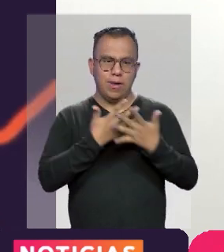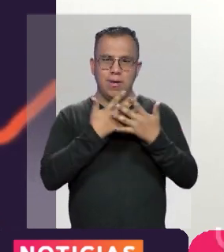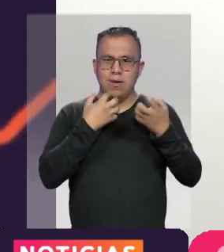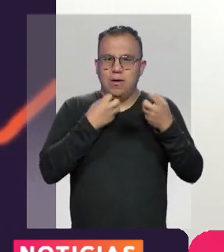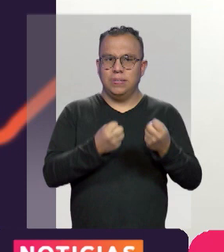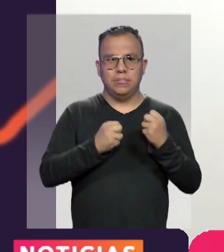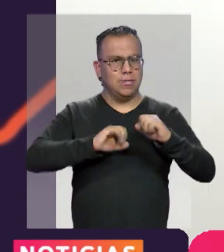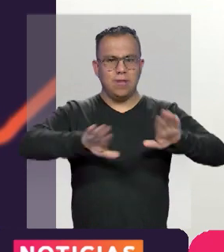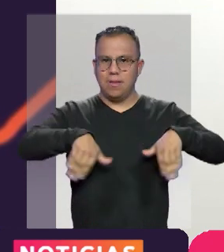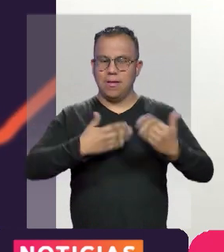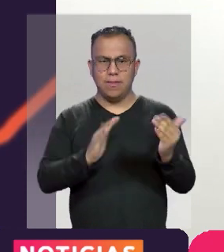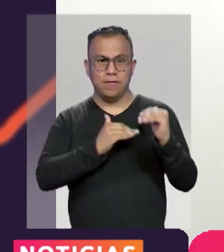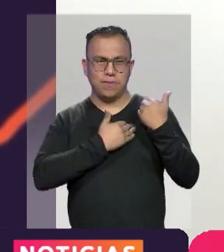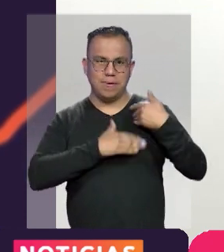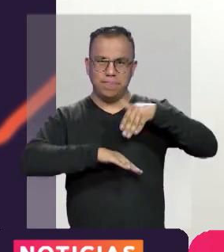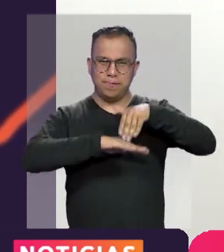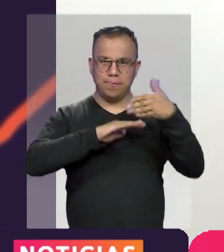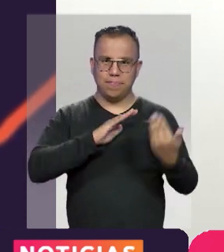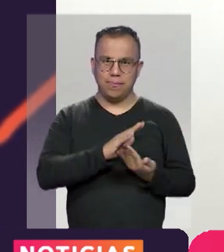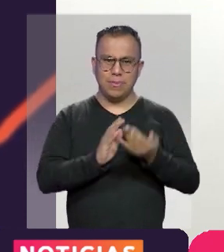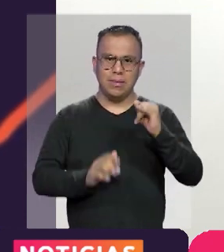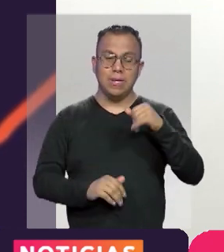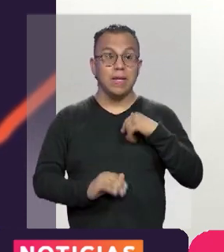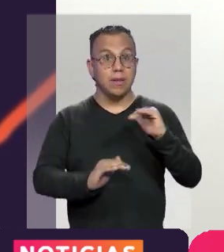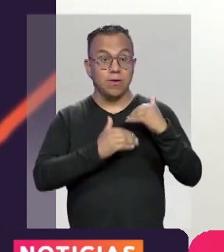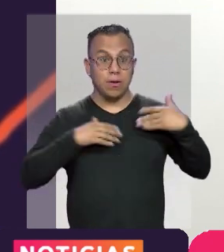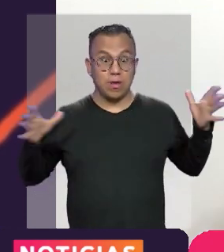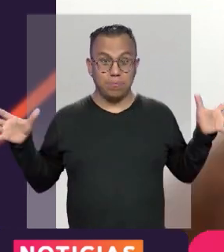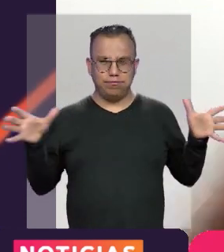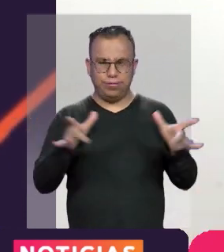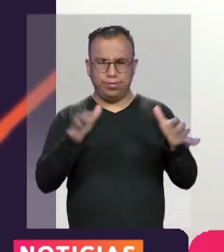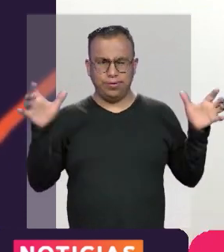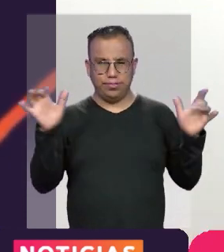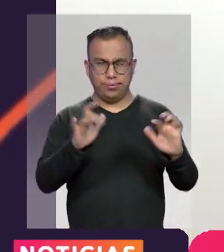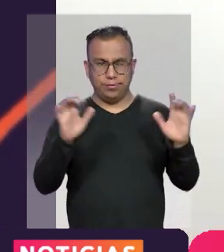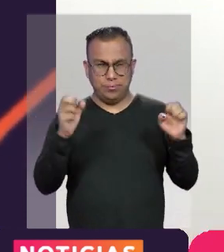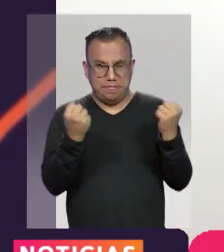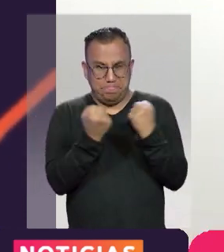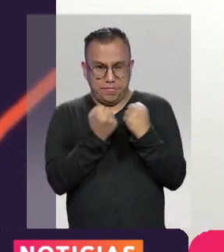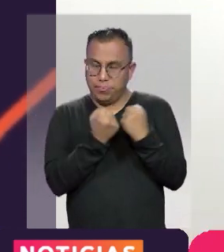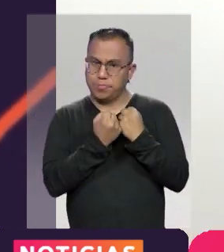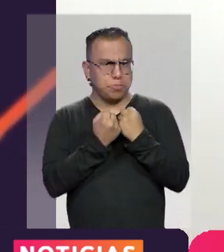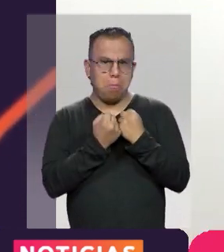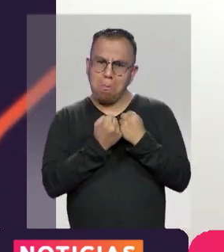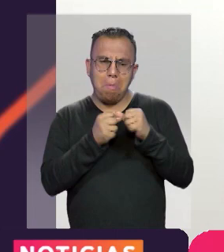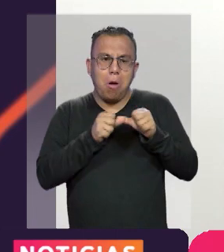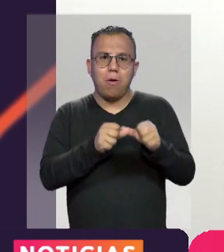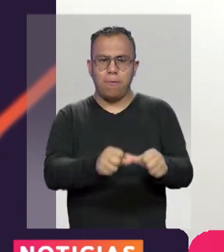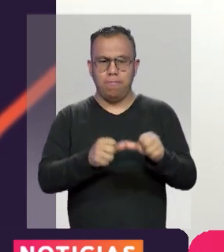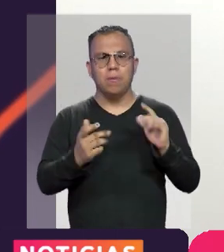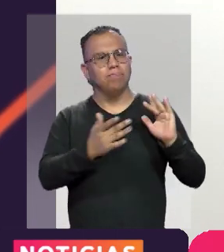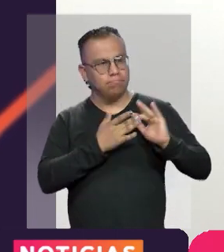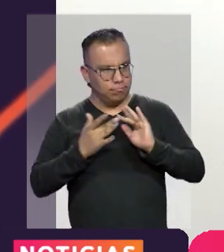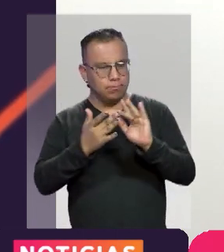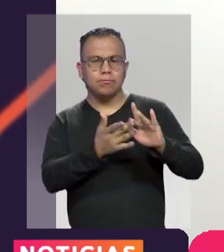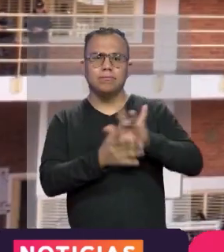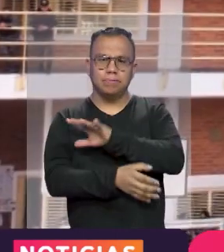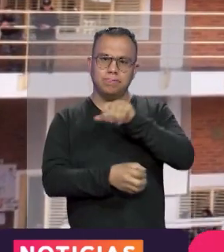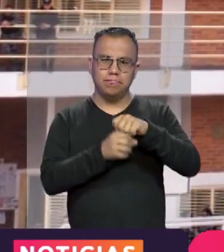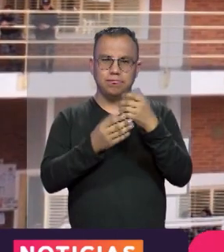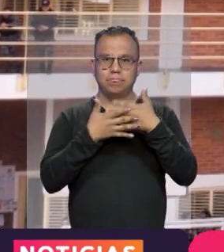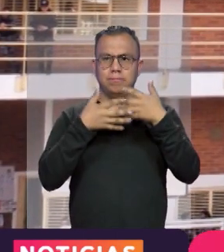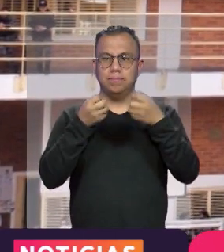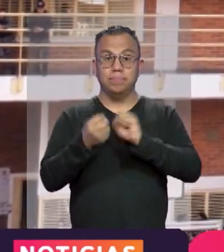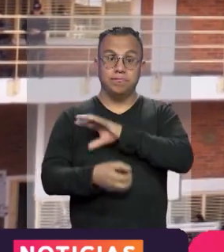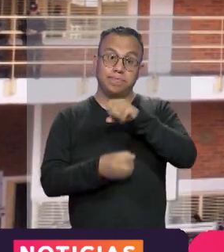que no está a cargo del INPEC, que no tiene hacinamiento y que además genera unas posibilidades de interacción al interior de la cárcel.